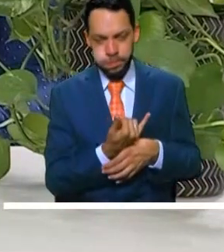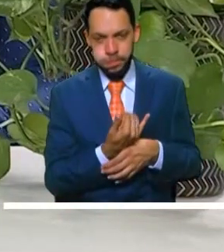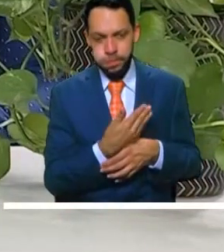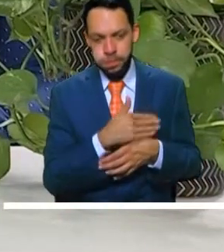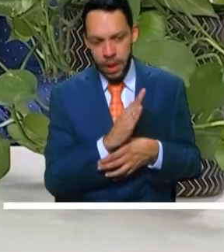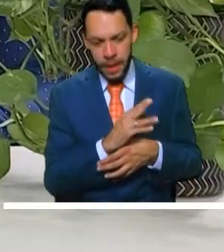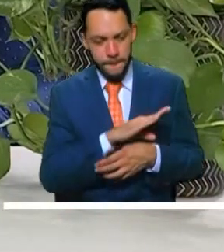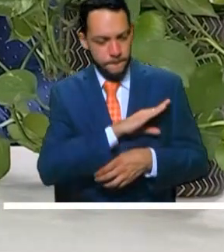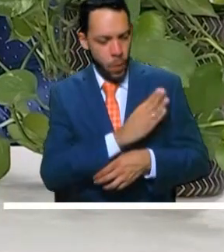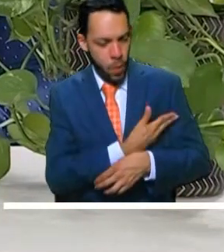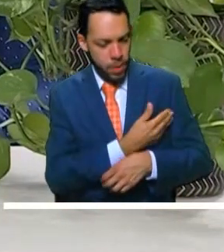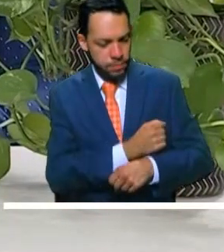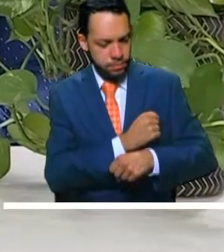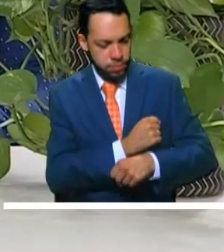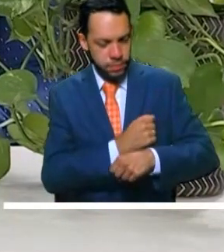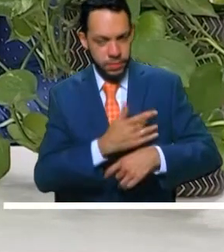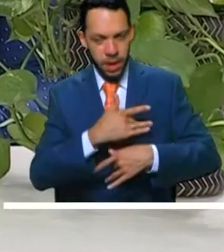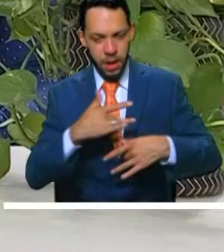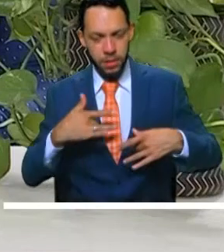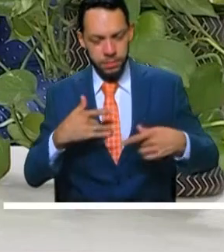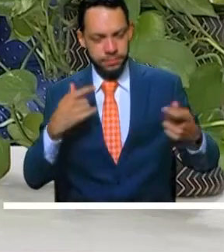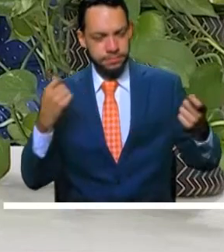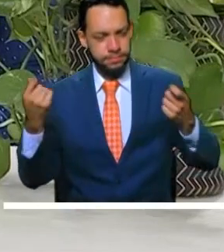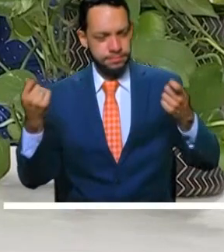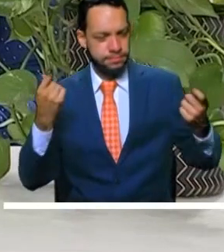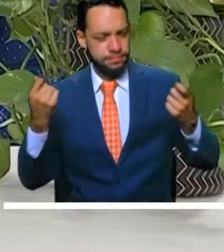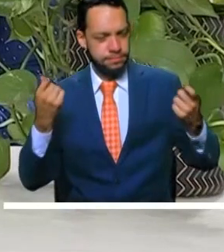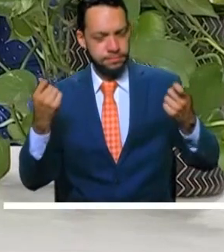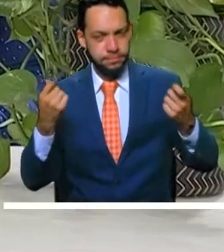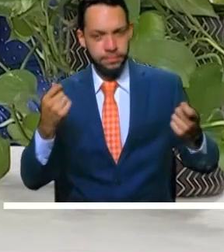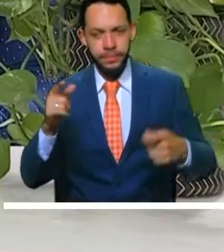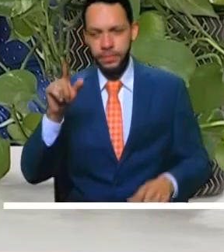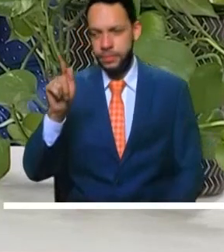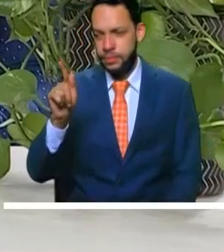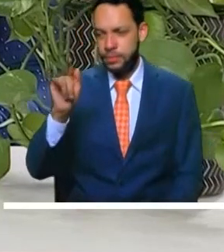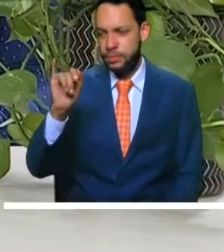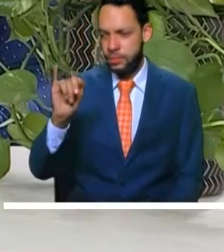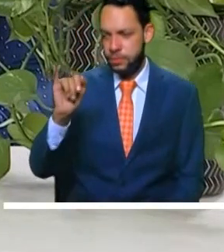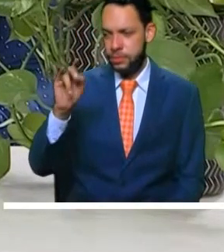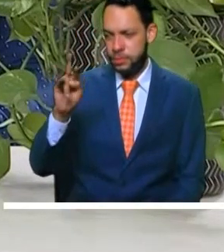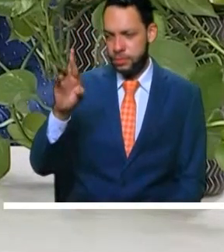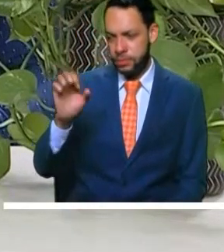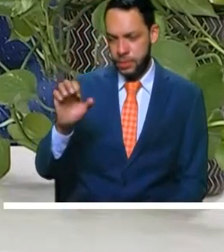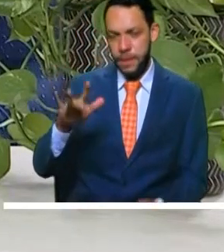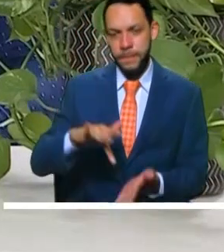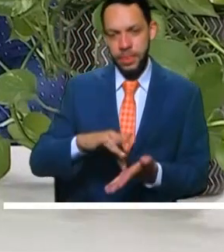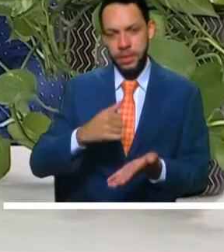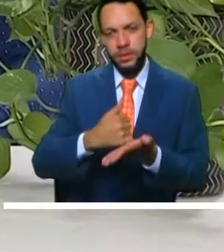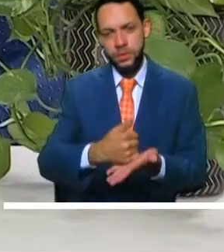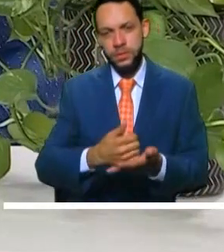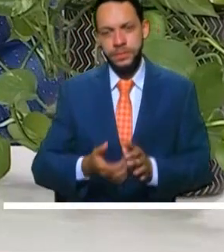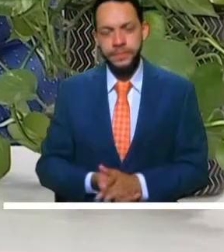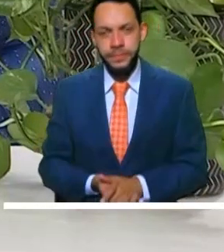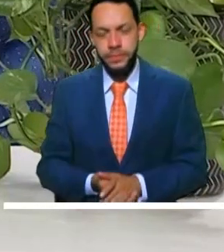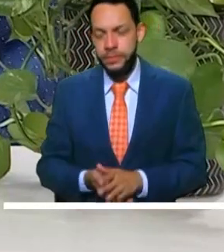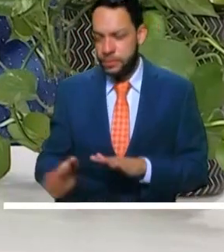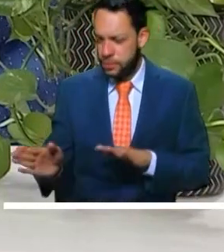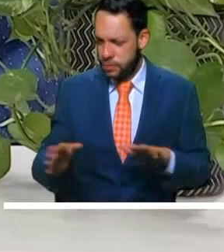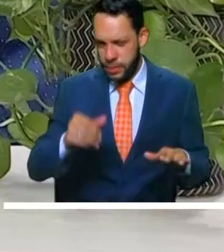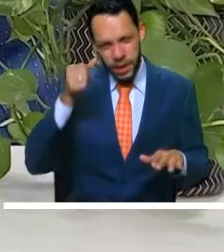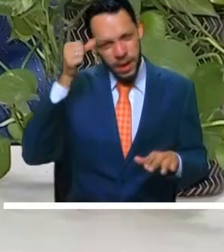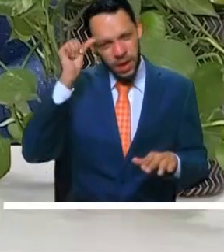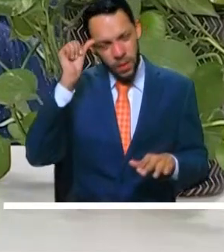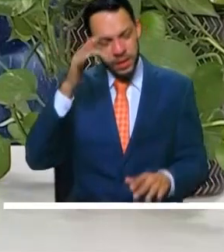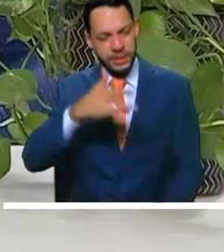en vitaminas nos aportan mucha fibra que nos ayuda a mantener un buen estado nutricional. Recuerda conectar con